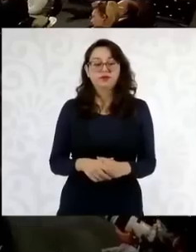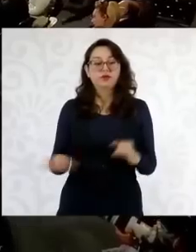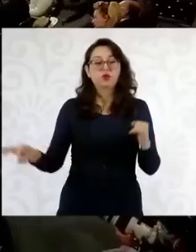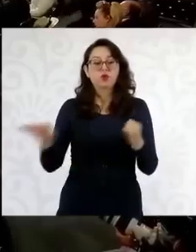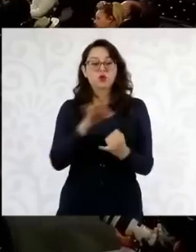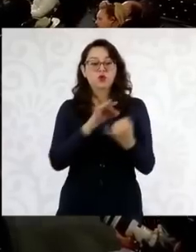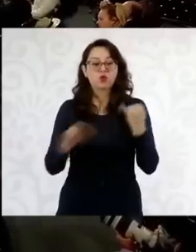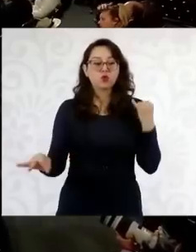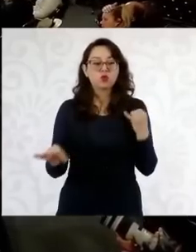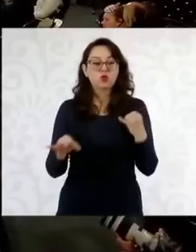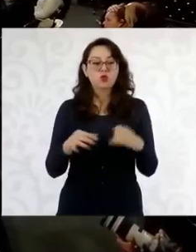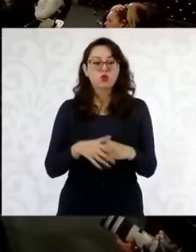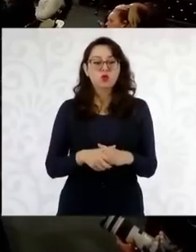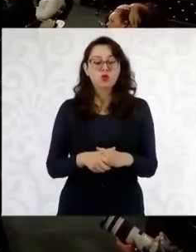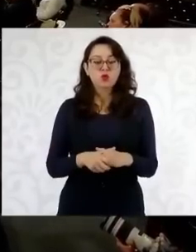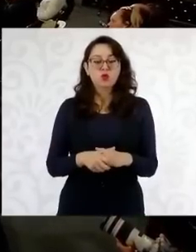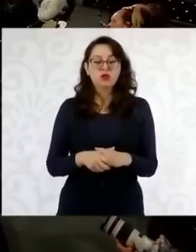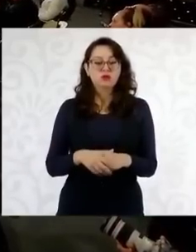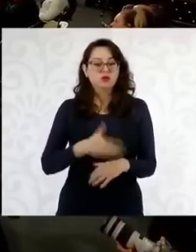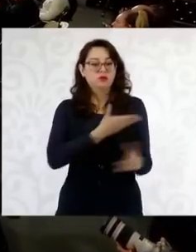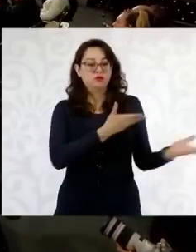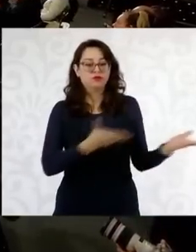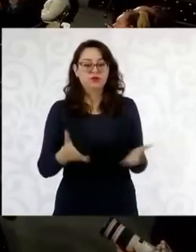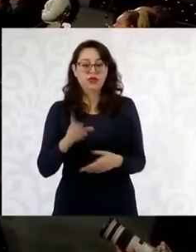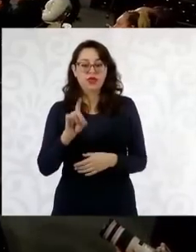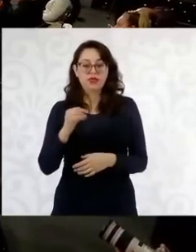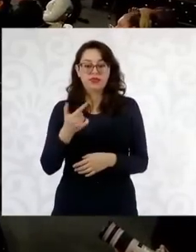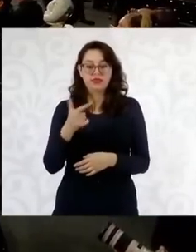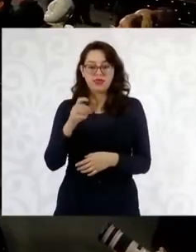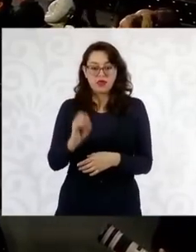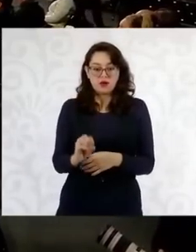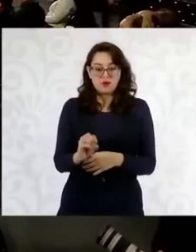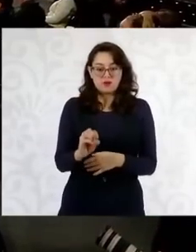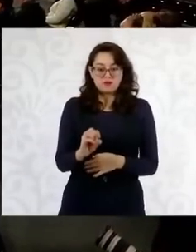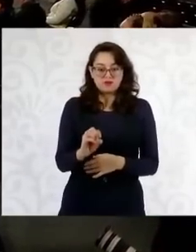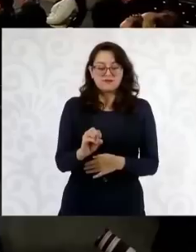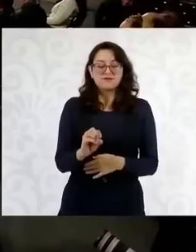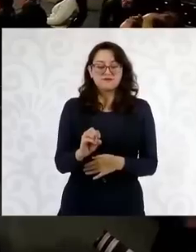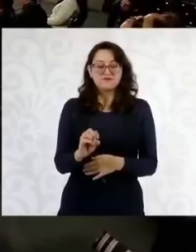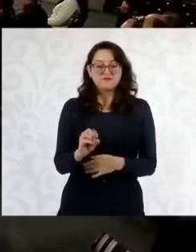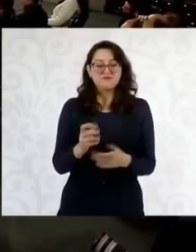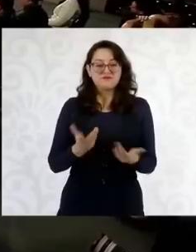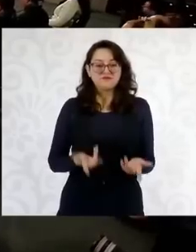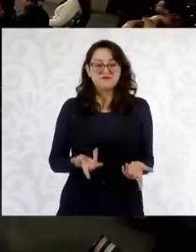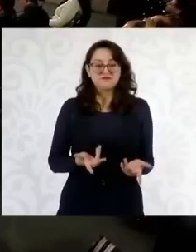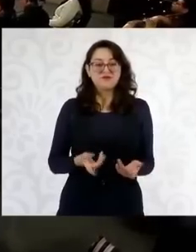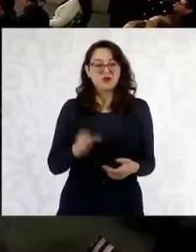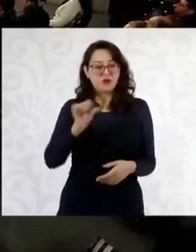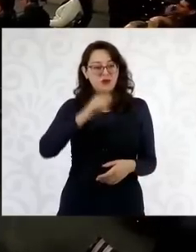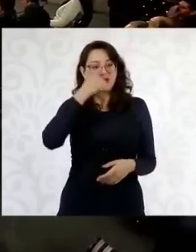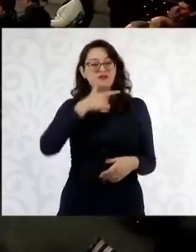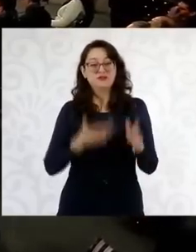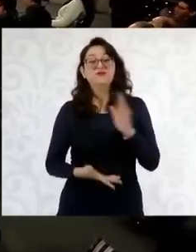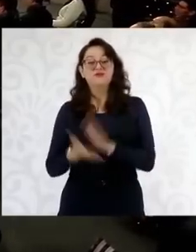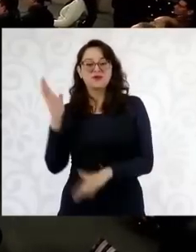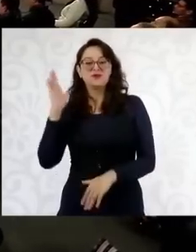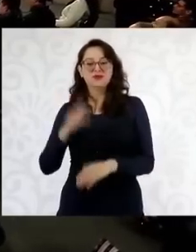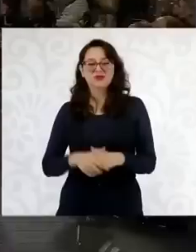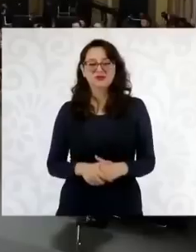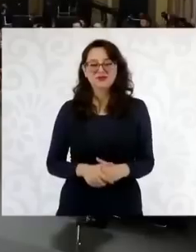cerrar con Diego. ¿Por qué no les platicas además que hoy a dónde vamos en la noche? Sí.